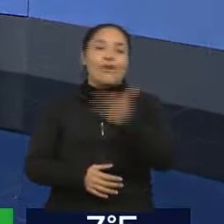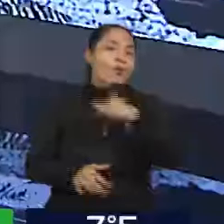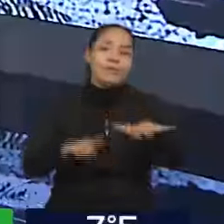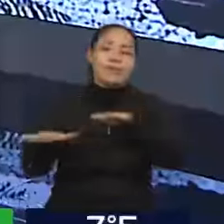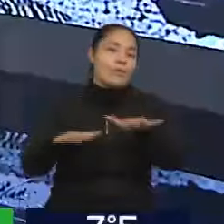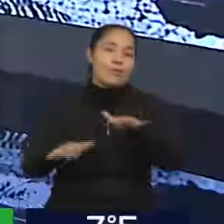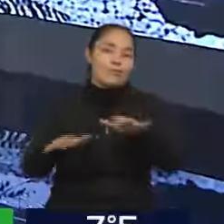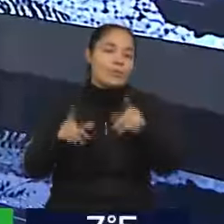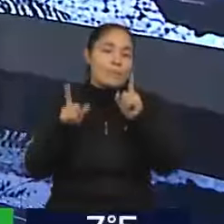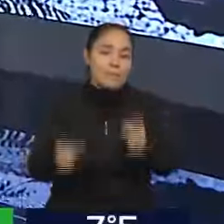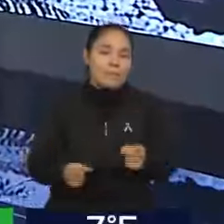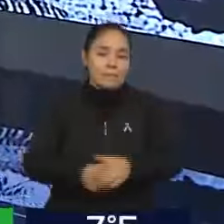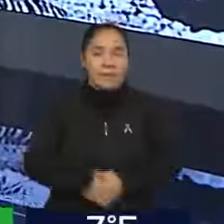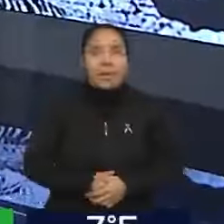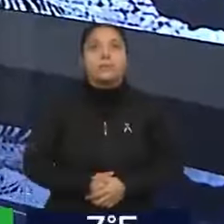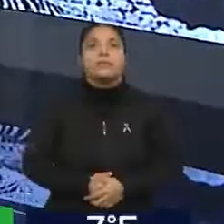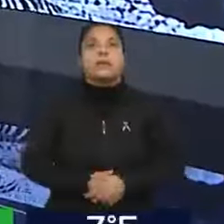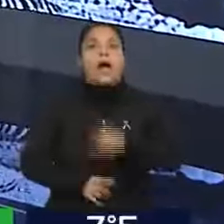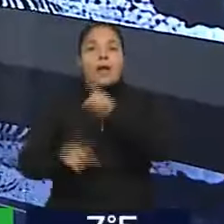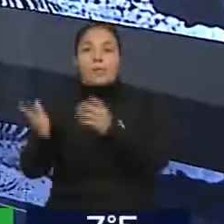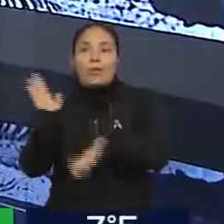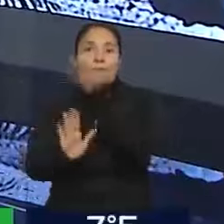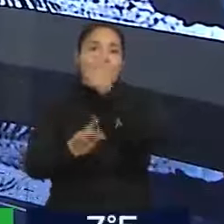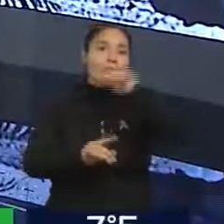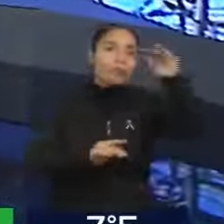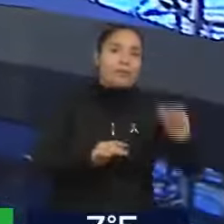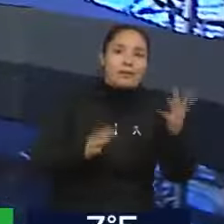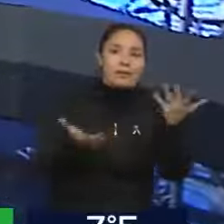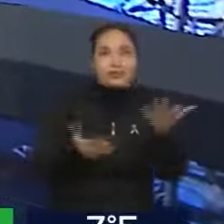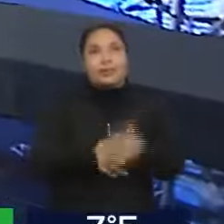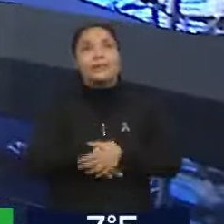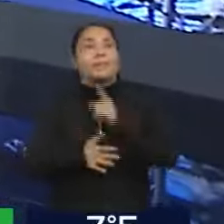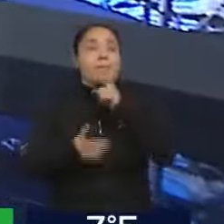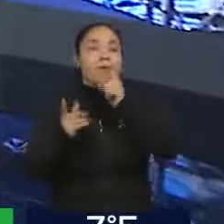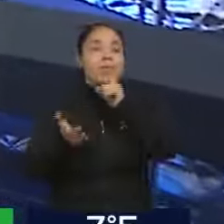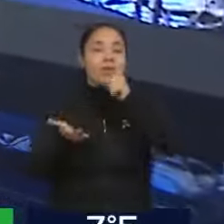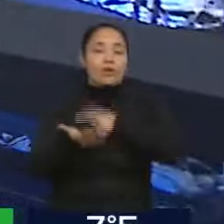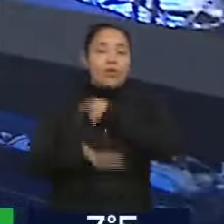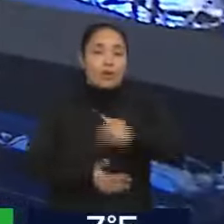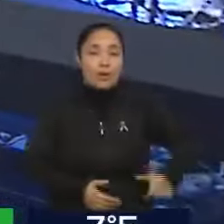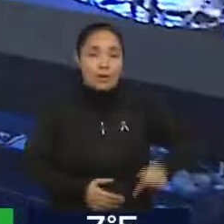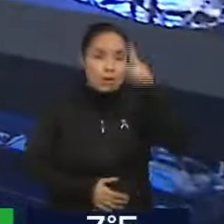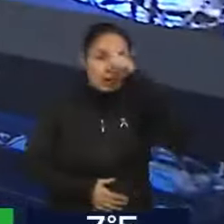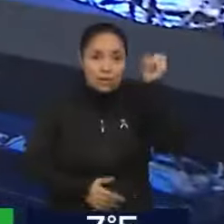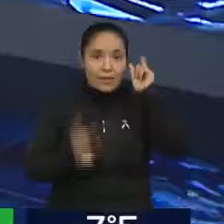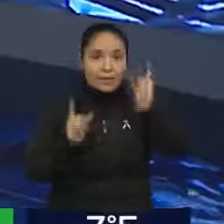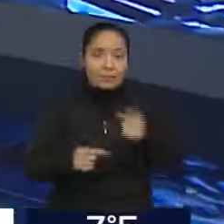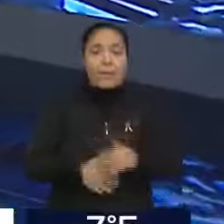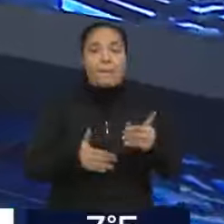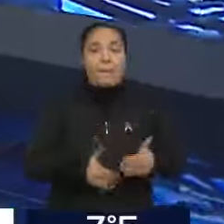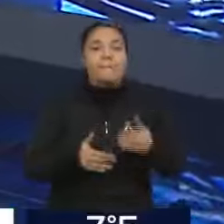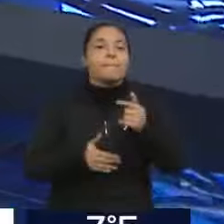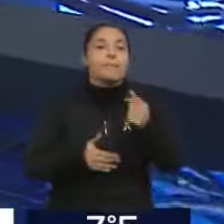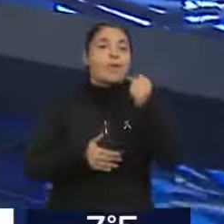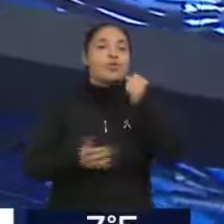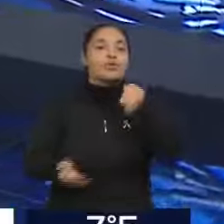algunos, un poco más a otros. Un poco más. Y a partir de las decisiones del Gobierno Nacional de postergar la quita